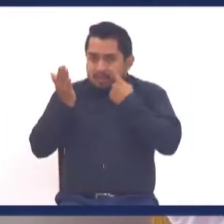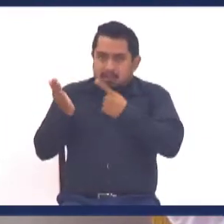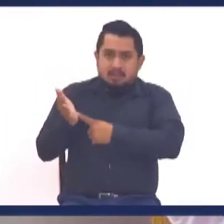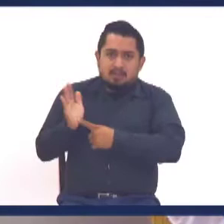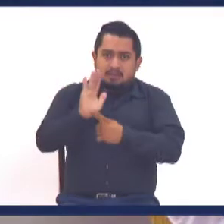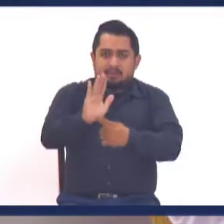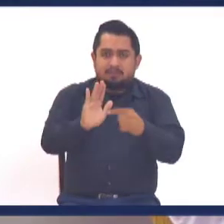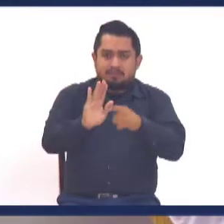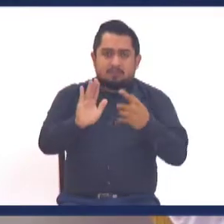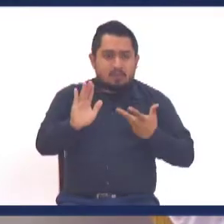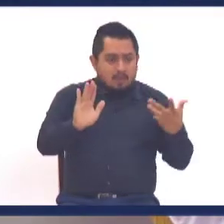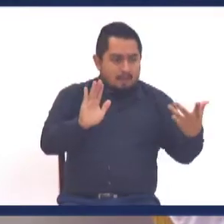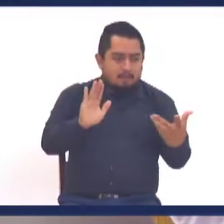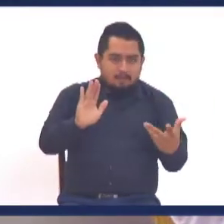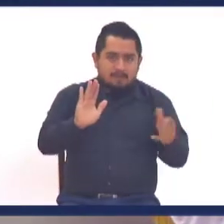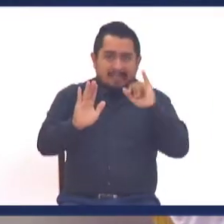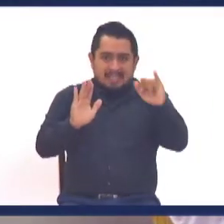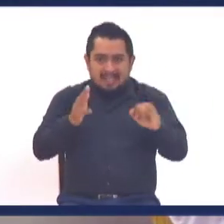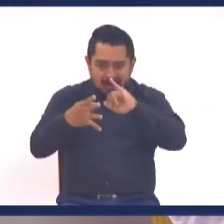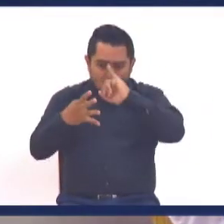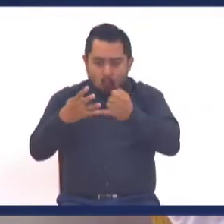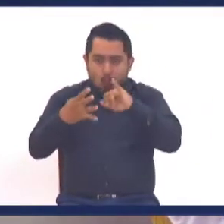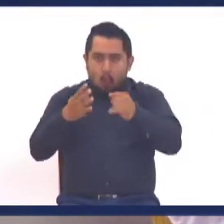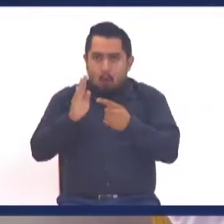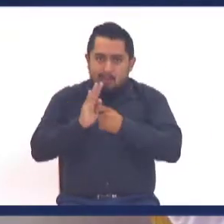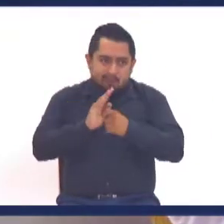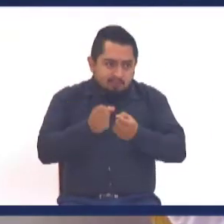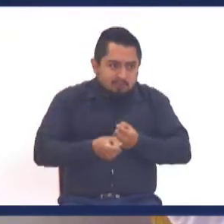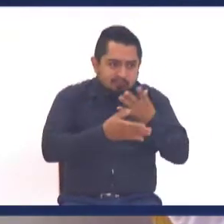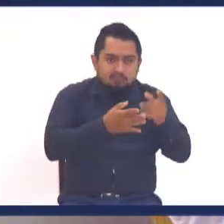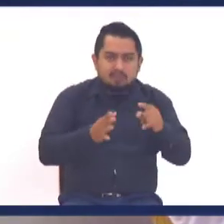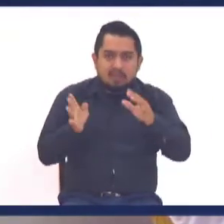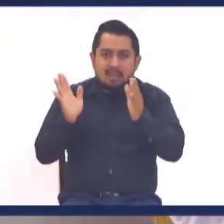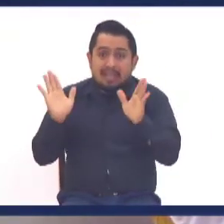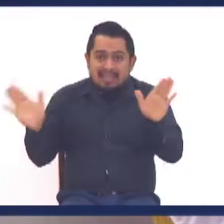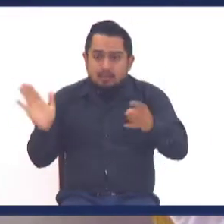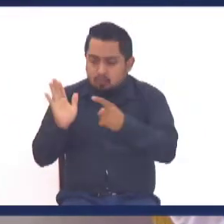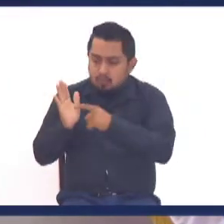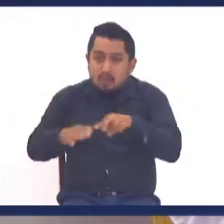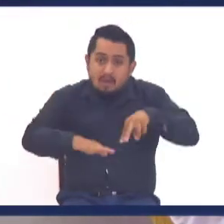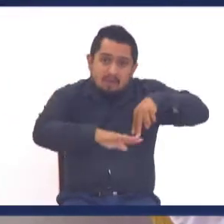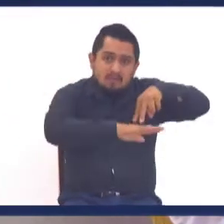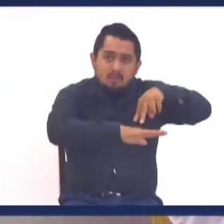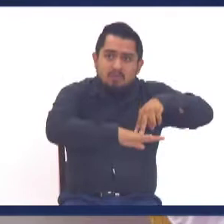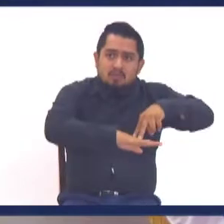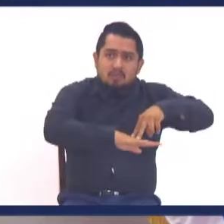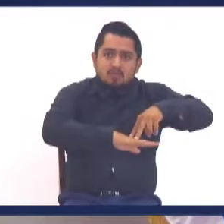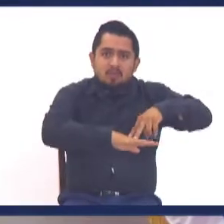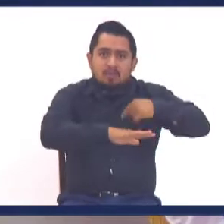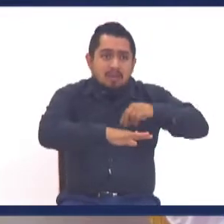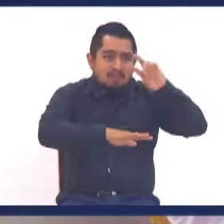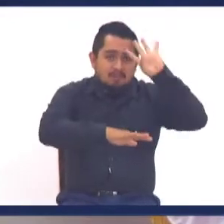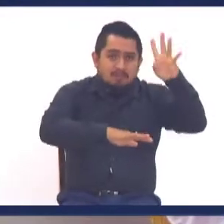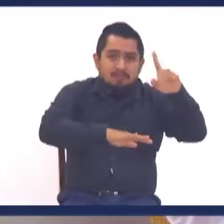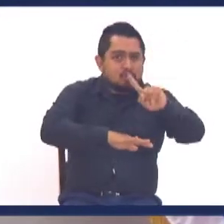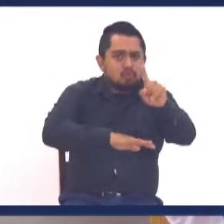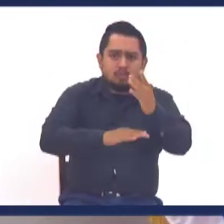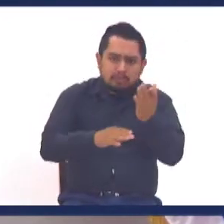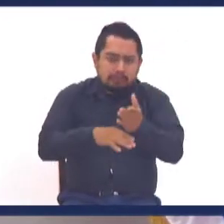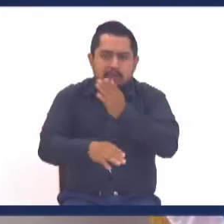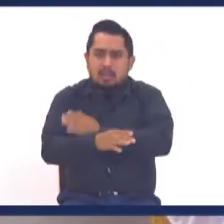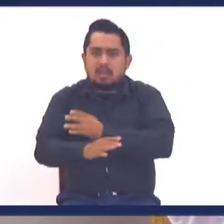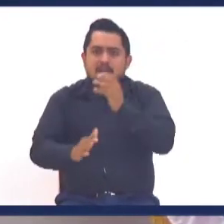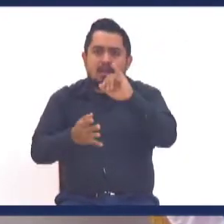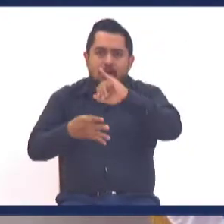está declarando a las personas en el evangelio de juan que él es la resurrección herida pero para decir esto no sólo invento ve a juan capítulo